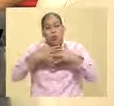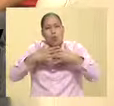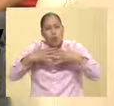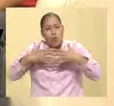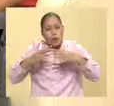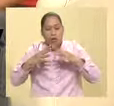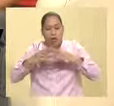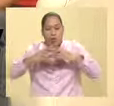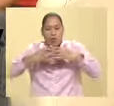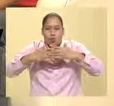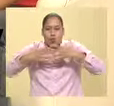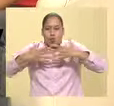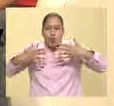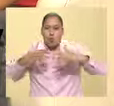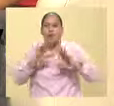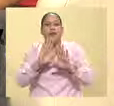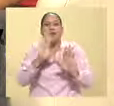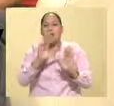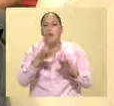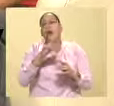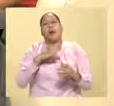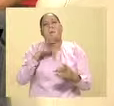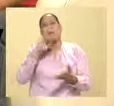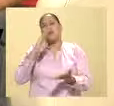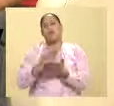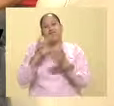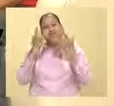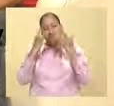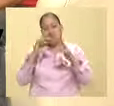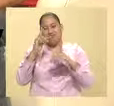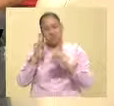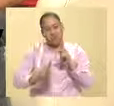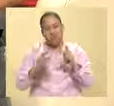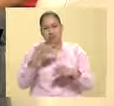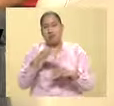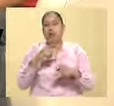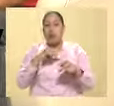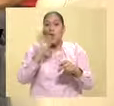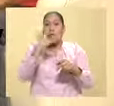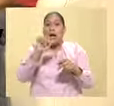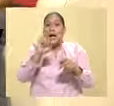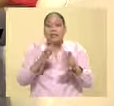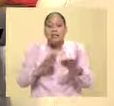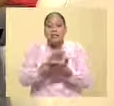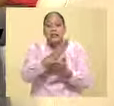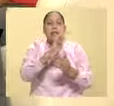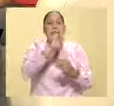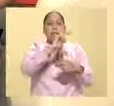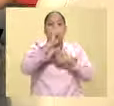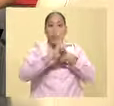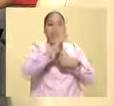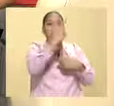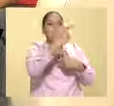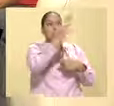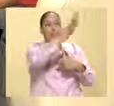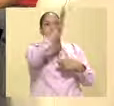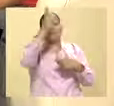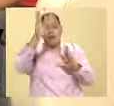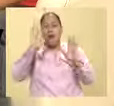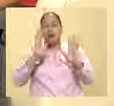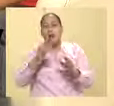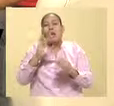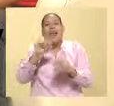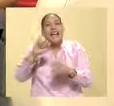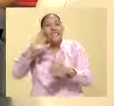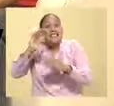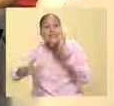ya tuve que parar no lo bueno es que si sea la vuelta casi completa hacia los 7 países a representar a méxico que era él